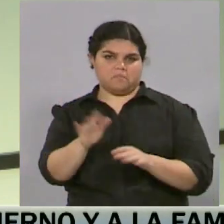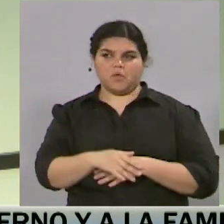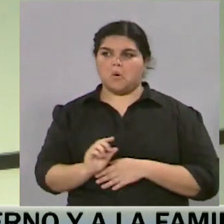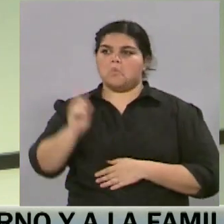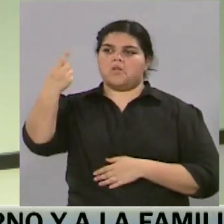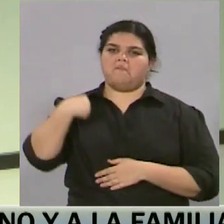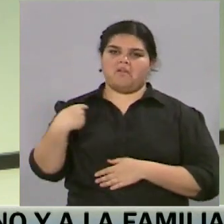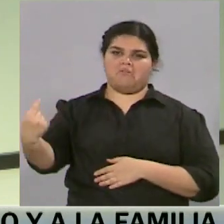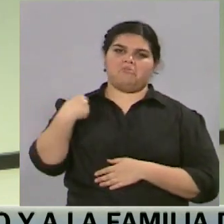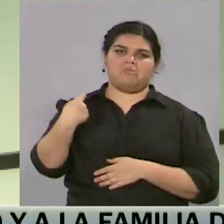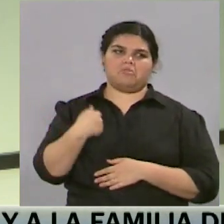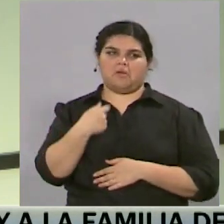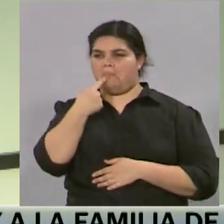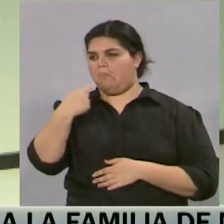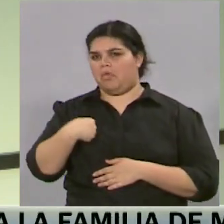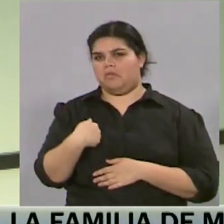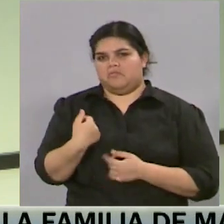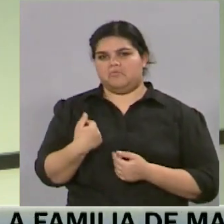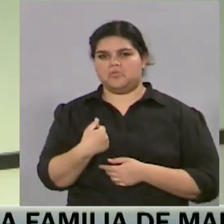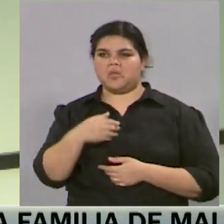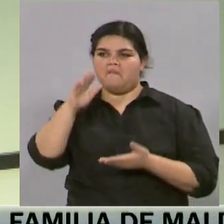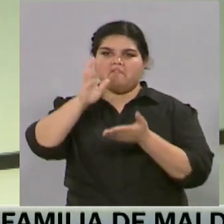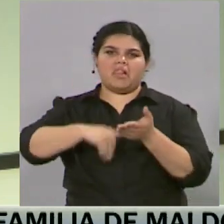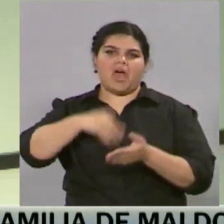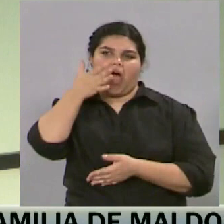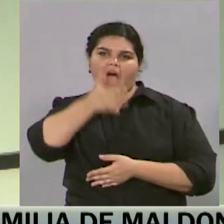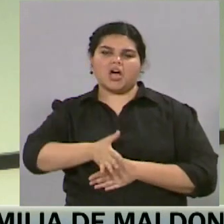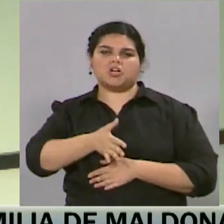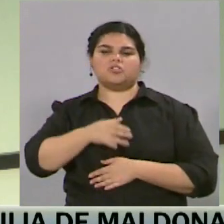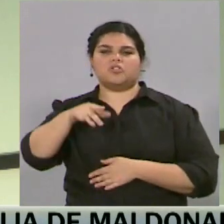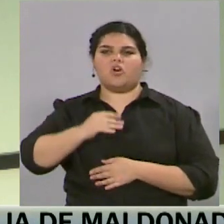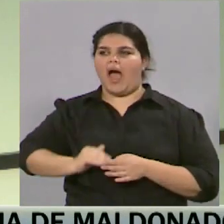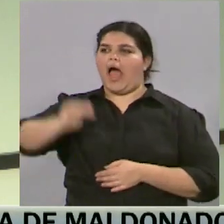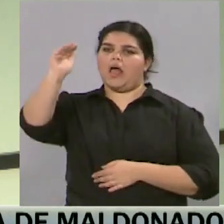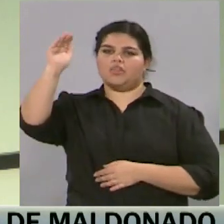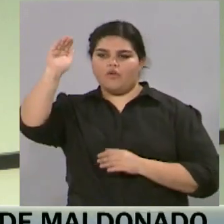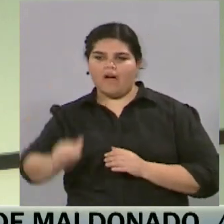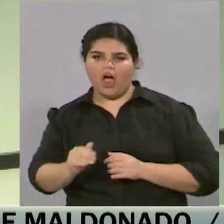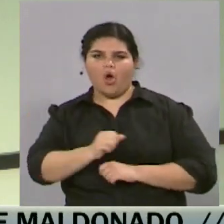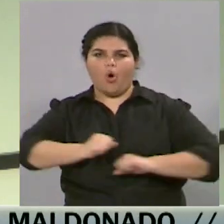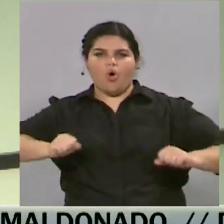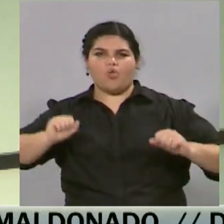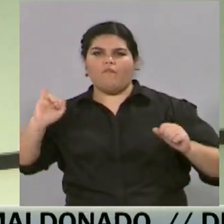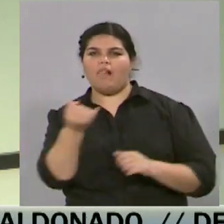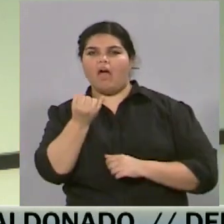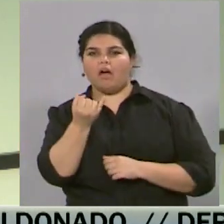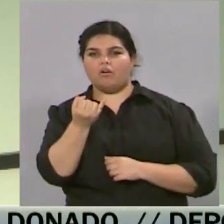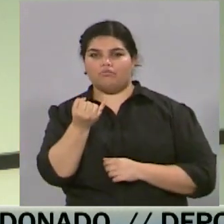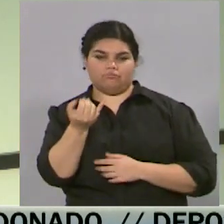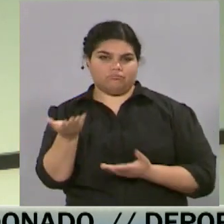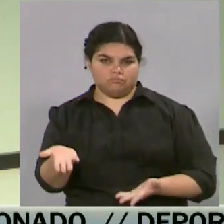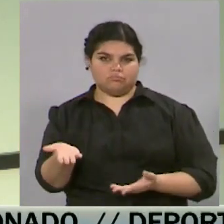vez, me dicen, no sé yo, que soy o muy blanco, muy morocho, soy muy alto, muy bajo, o muy gordo, muy flaco, por no ir a otros